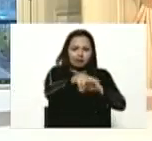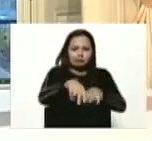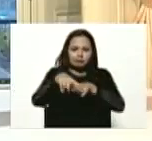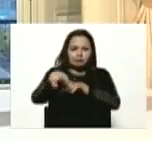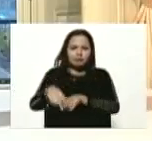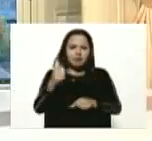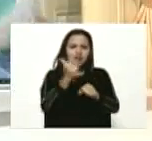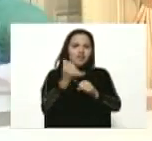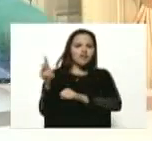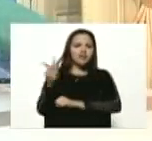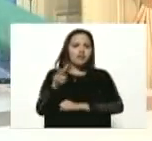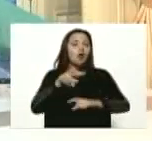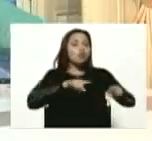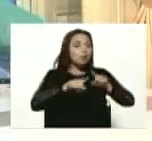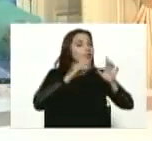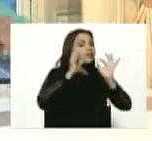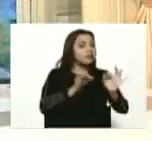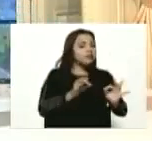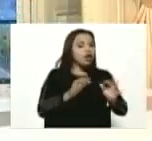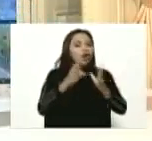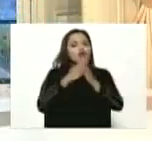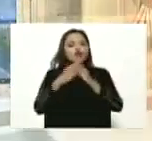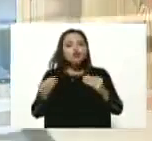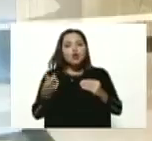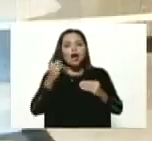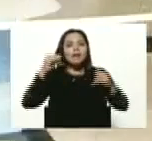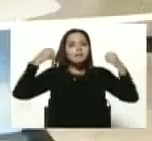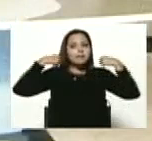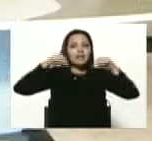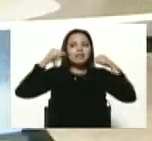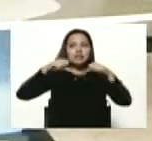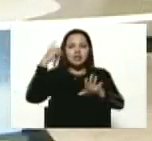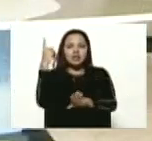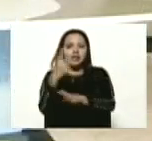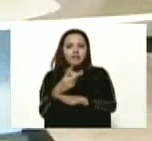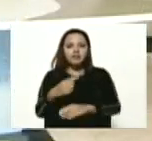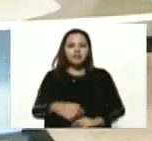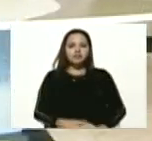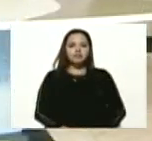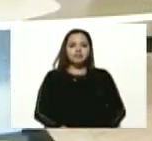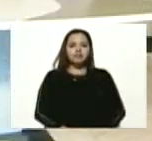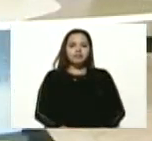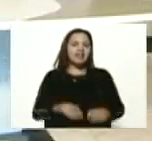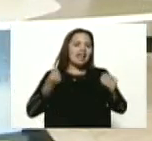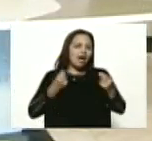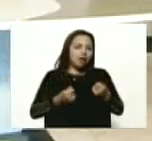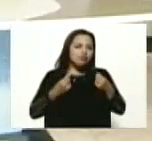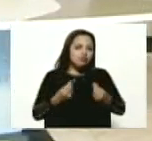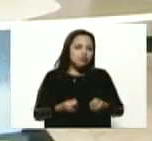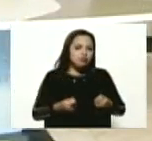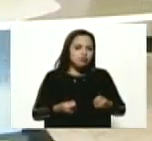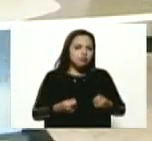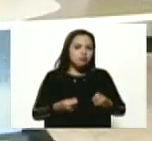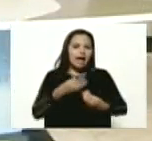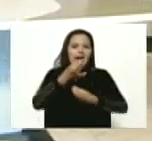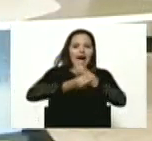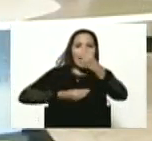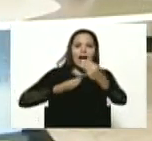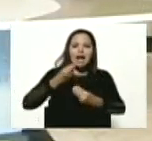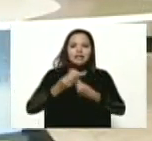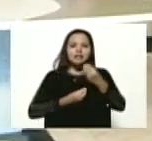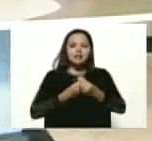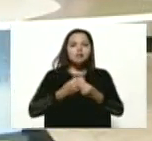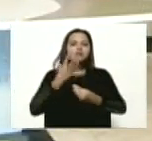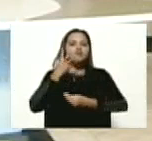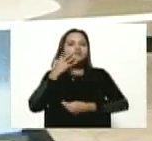bien. Bueno, fíjense ustedes, todo esto se convierte en práctica, en acción. La producción porcina,